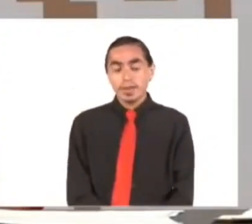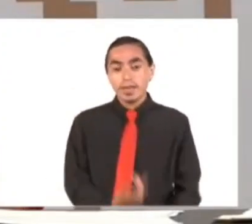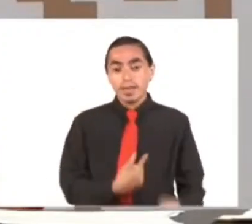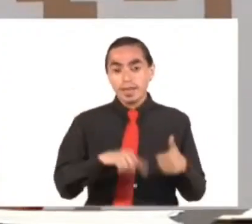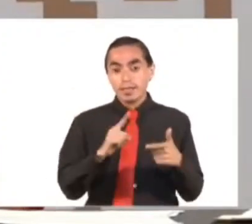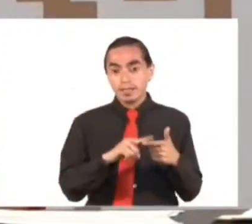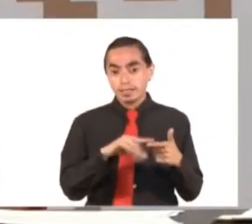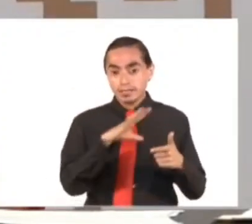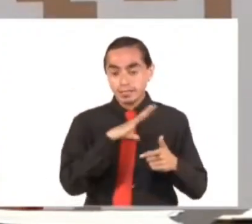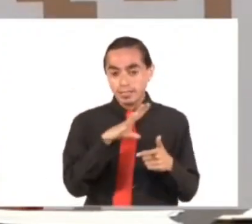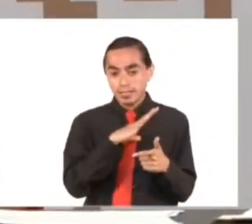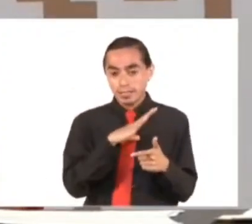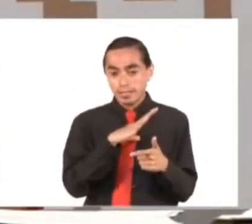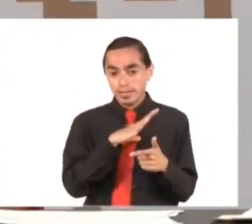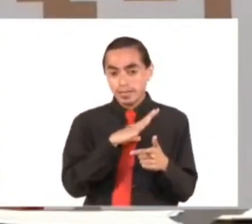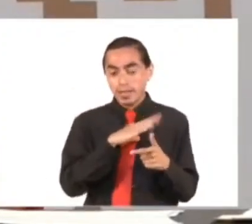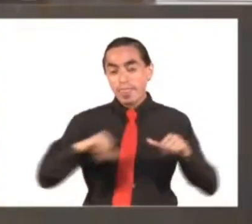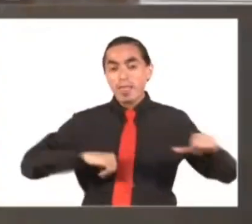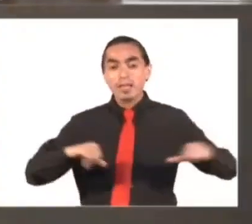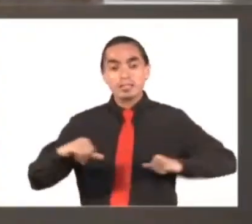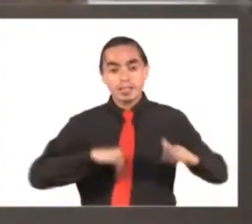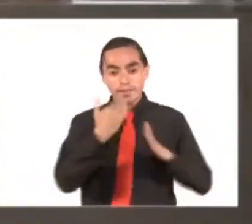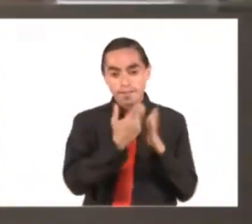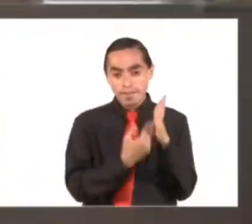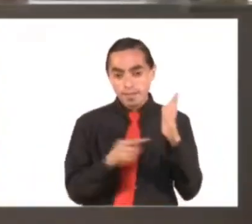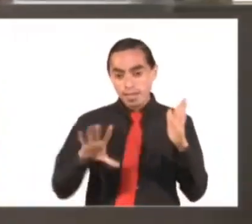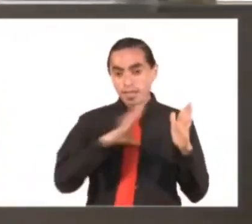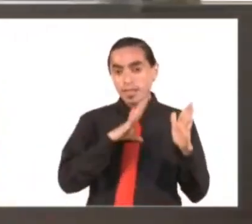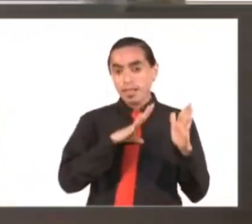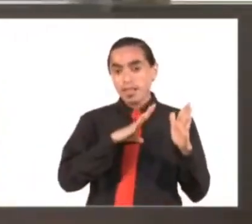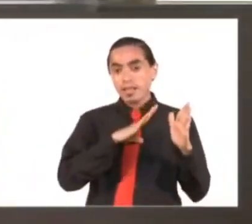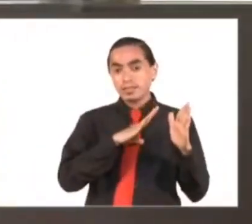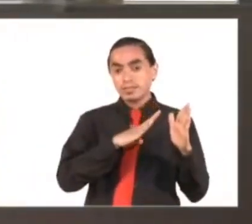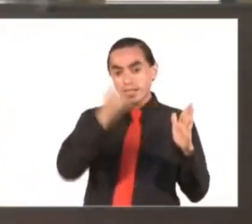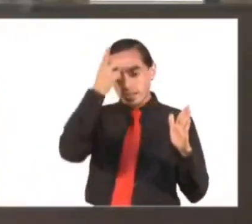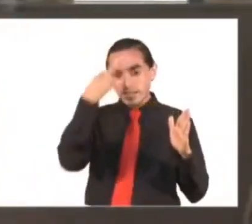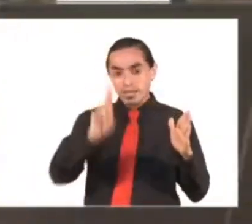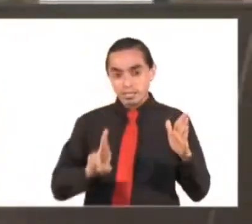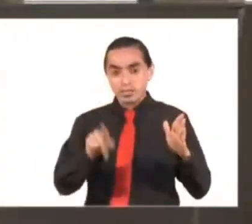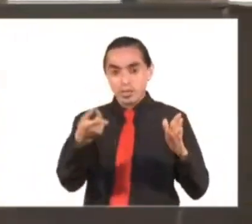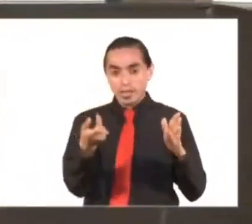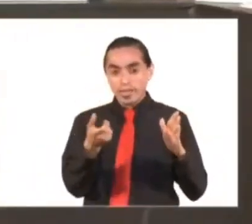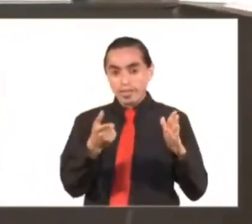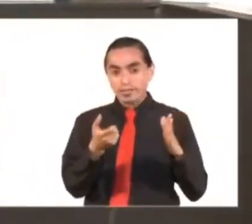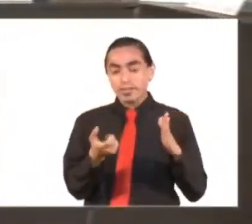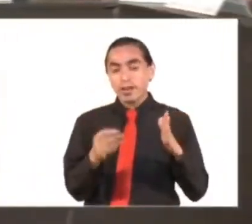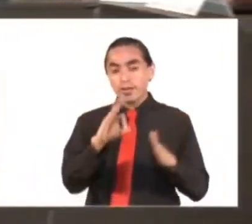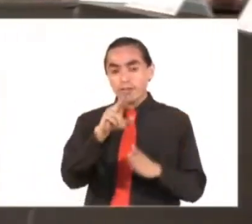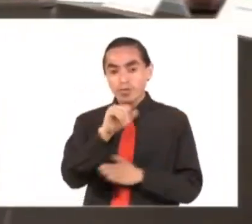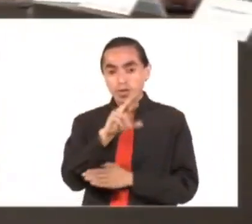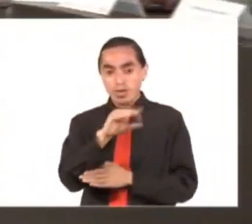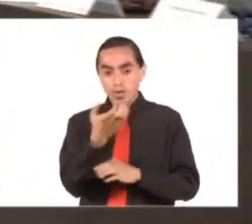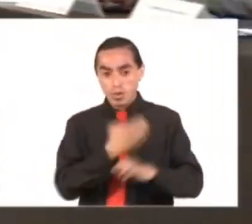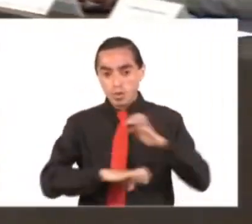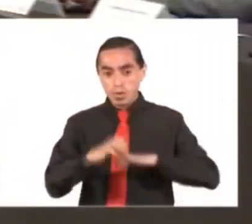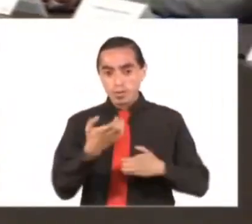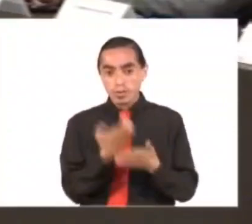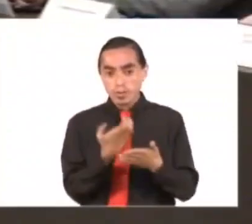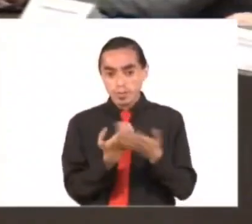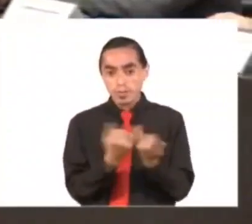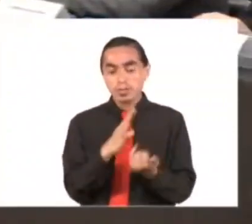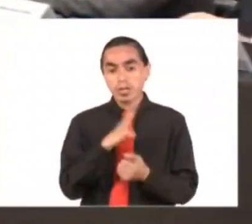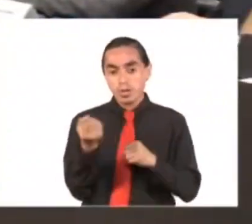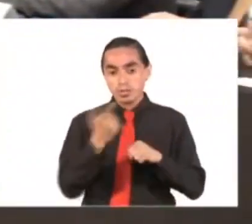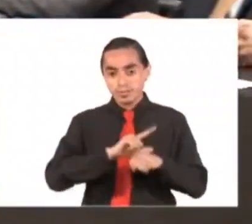informe de actividades del CESA a cargo de la directora del Fondo del Desarrollo Económico y Social, la de la Voz. 8, presentación del informe sobre